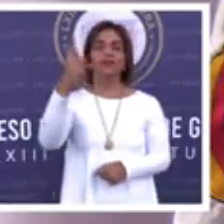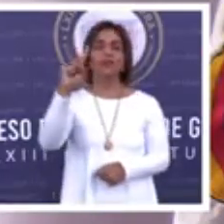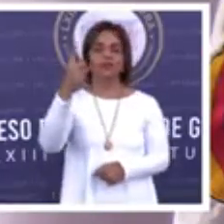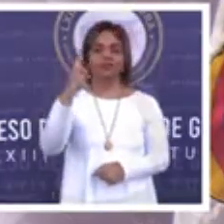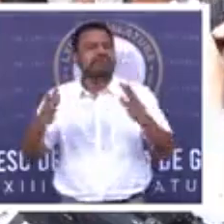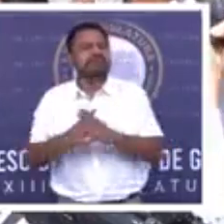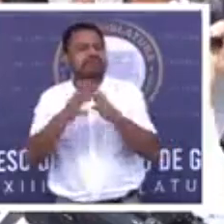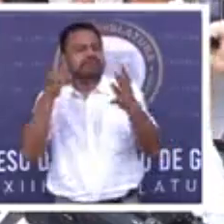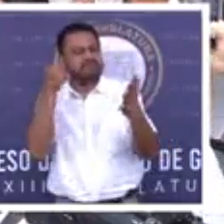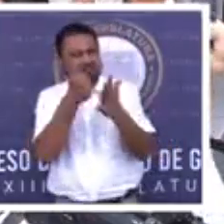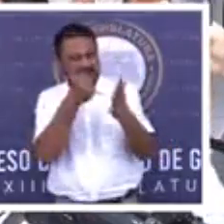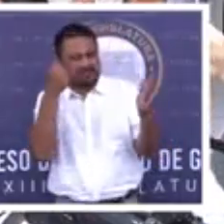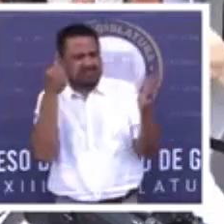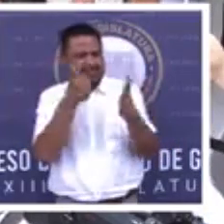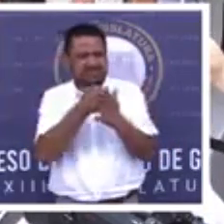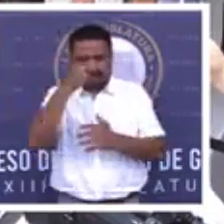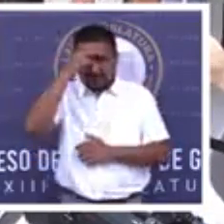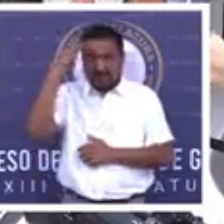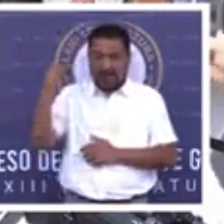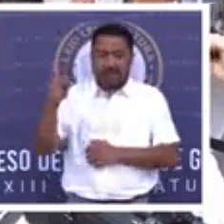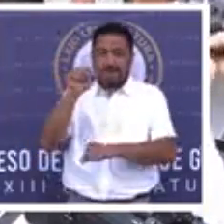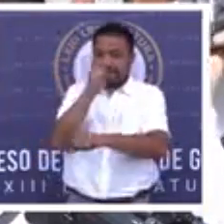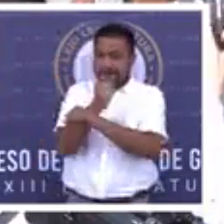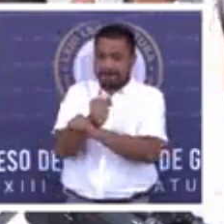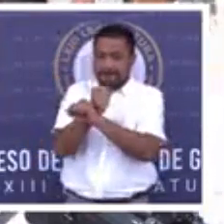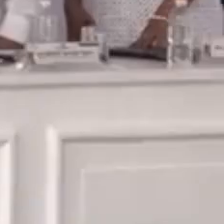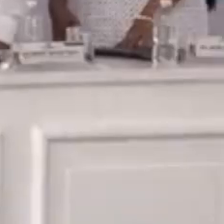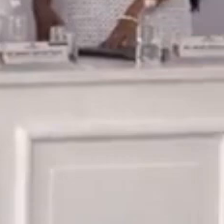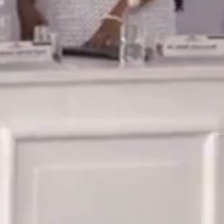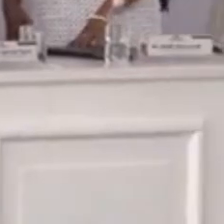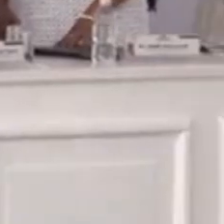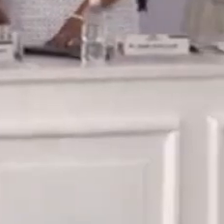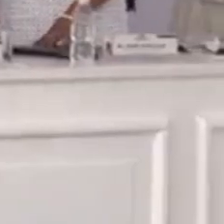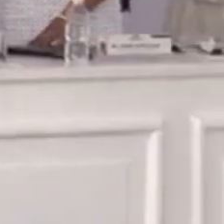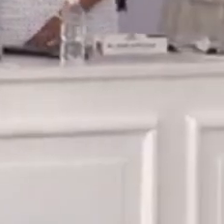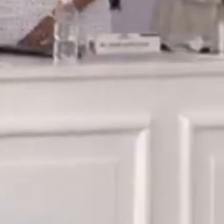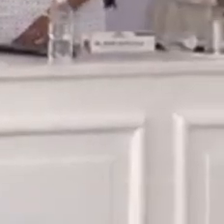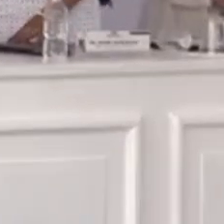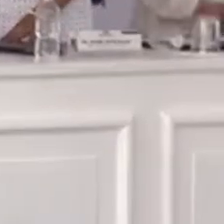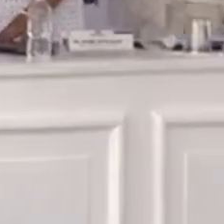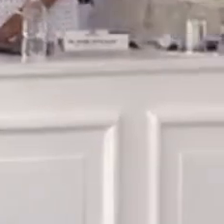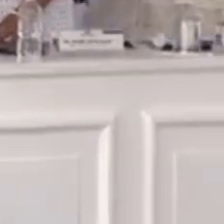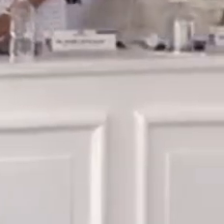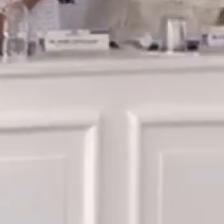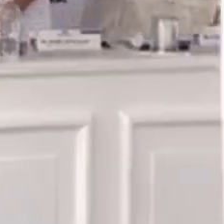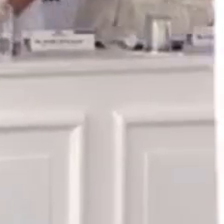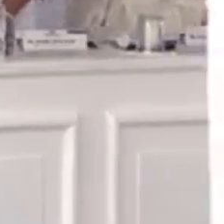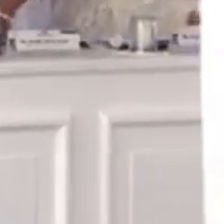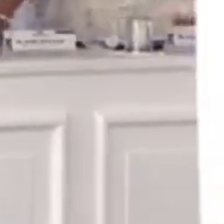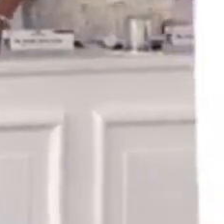próximo pasado. Informó Teresa Lubiano de Labra, RTG Noticias.